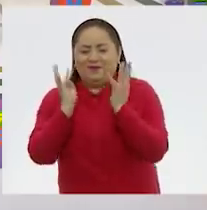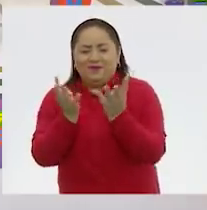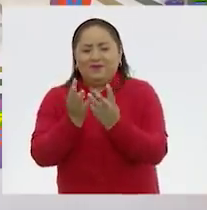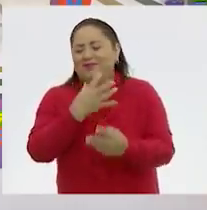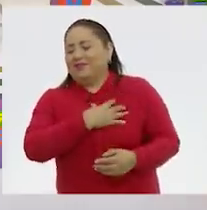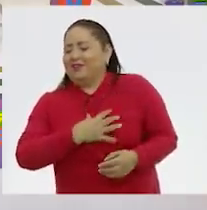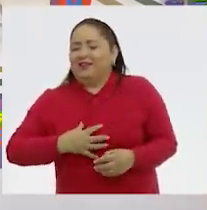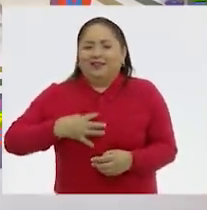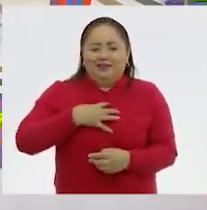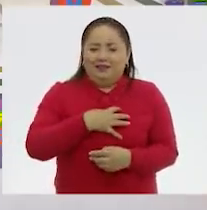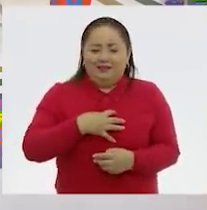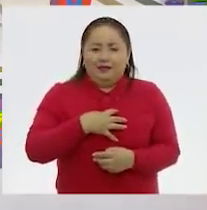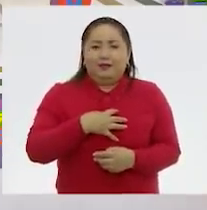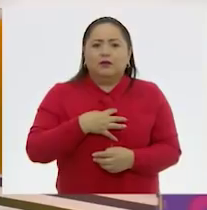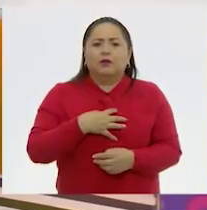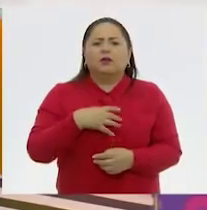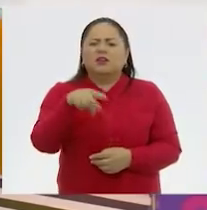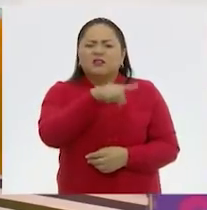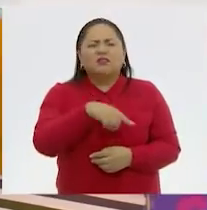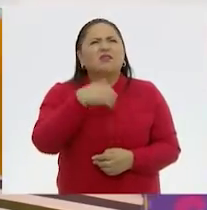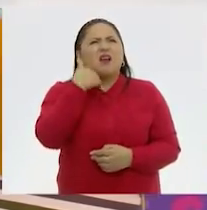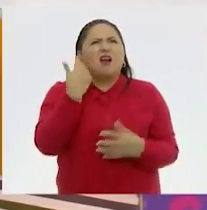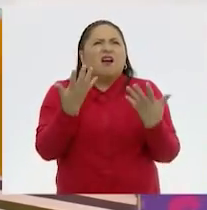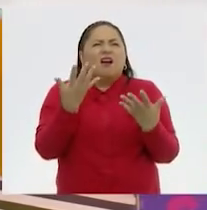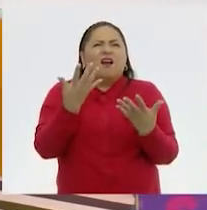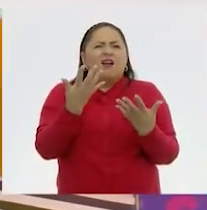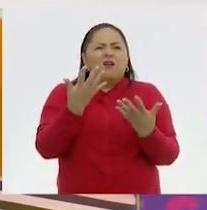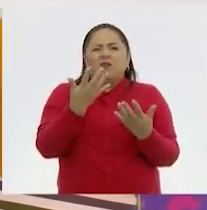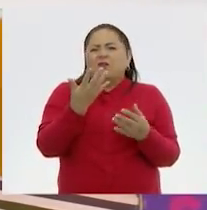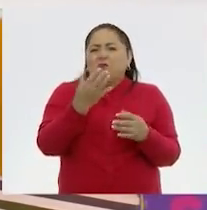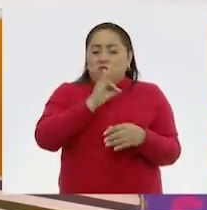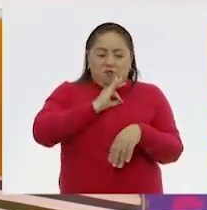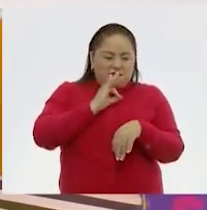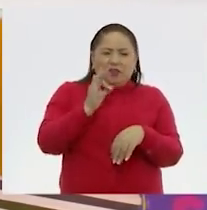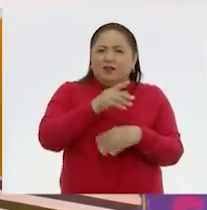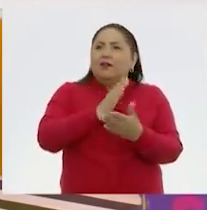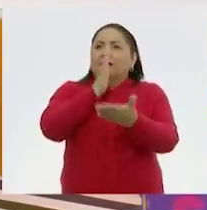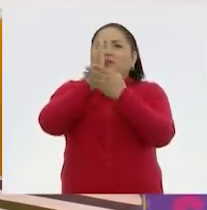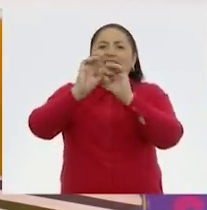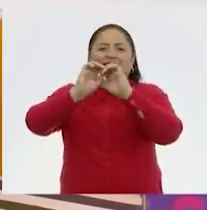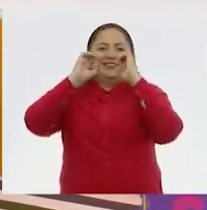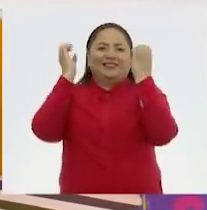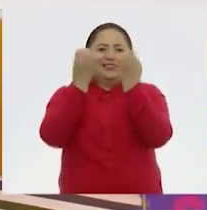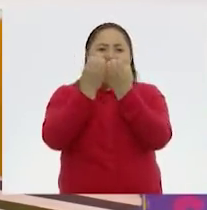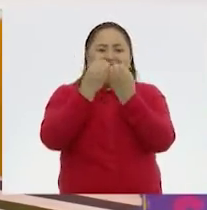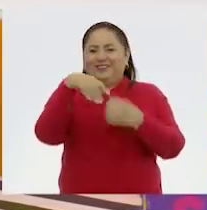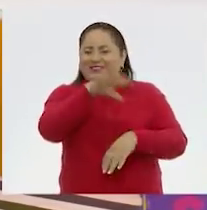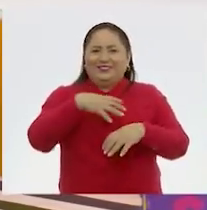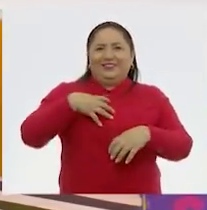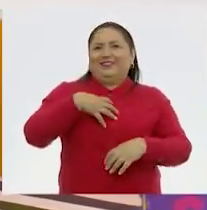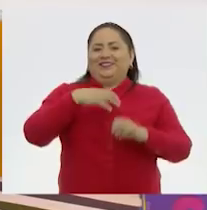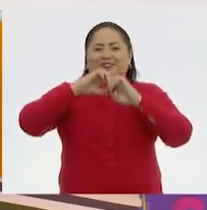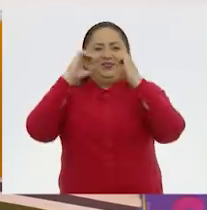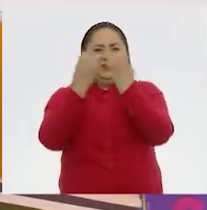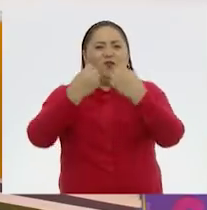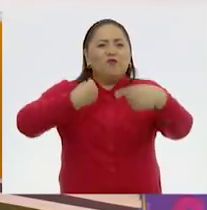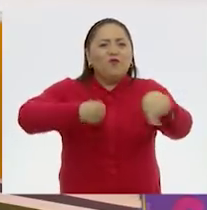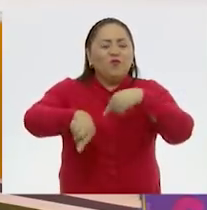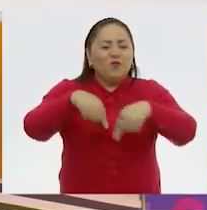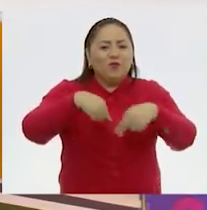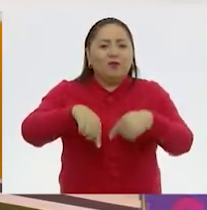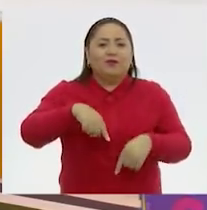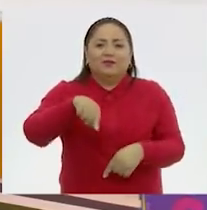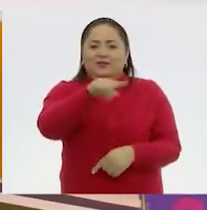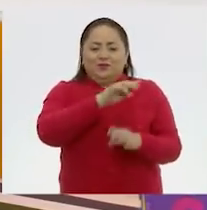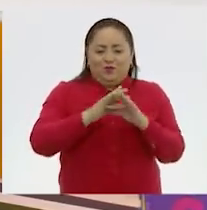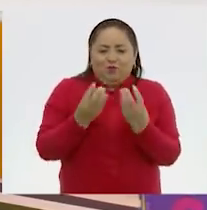muy contento y deciden ir a, cuando se pueda, ir al estadio. Ahí van al estadio todos muy contentos, muy felices. Y como